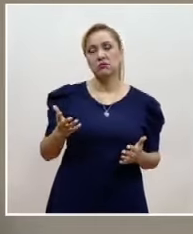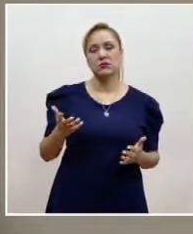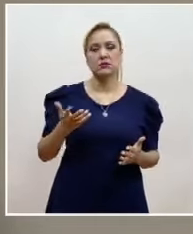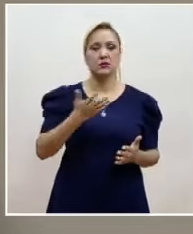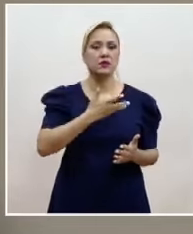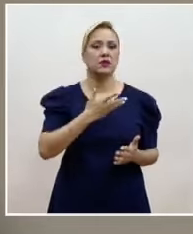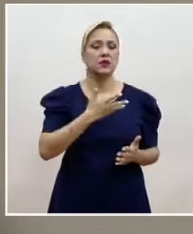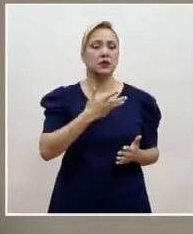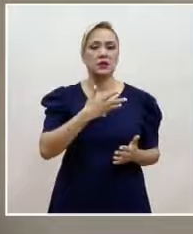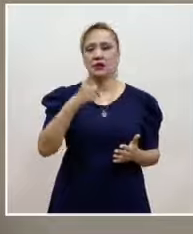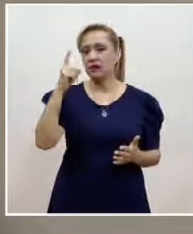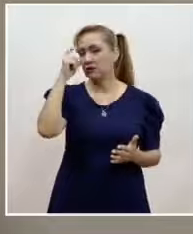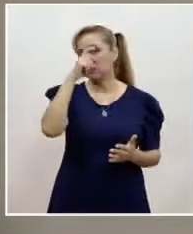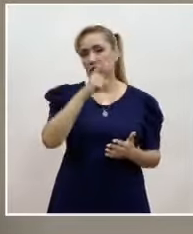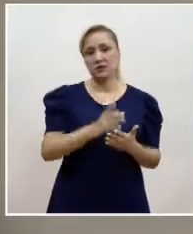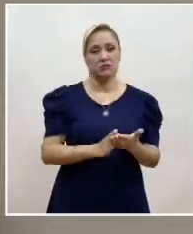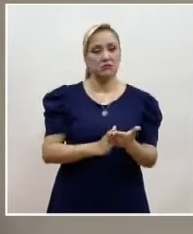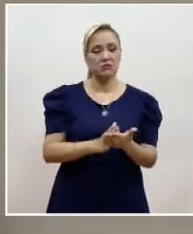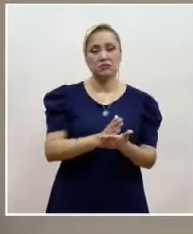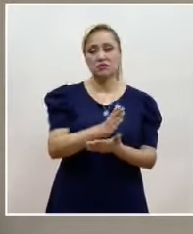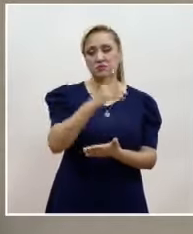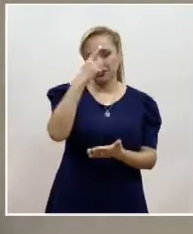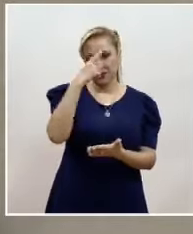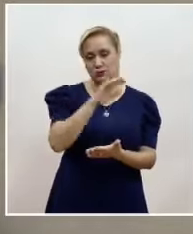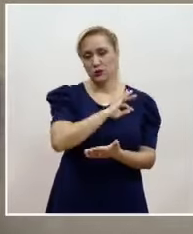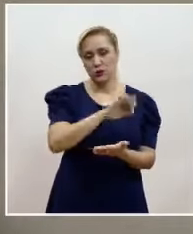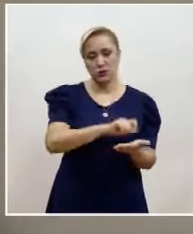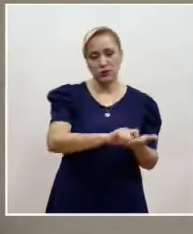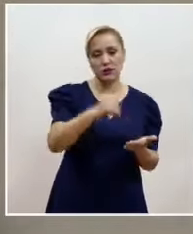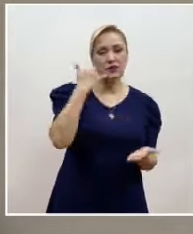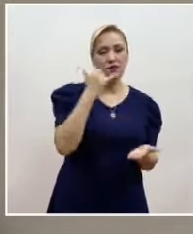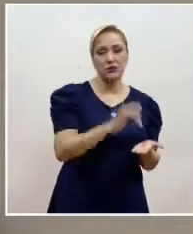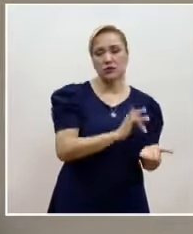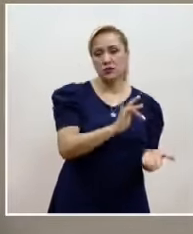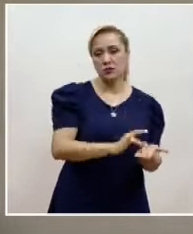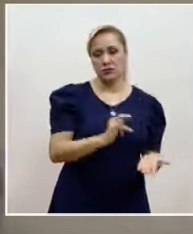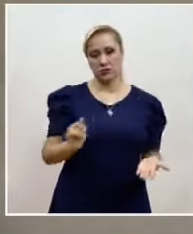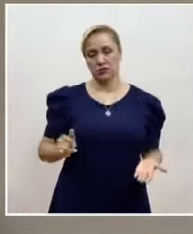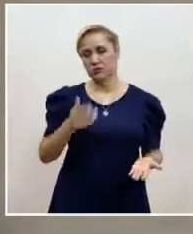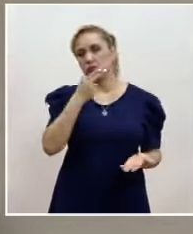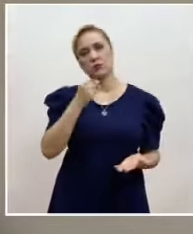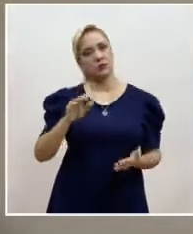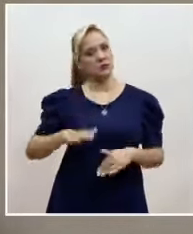8% menos de probabilidades que los hombres de tener un teléfono celular y